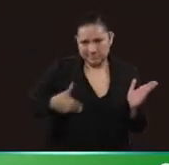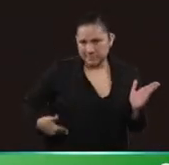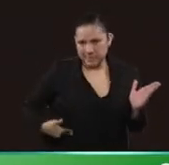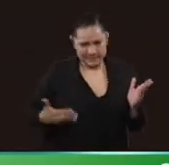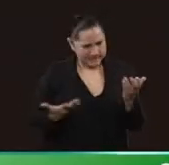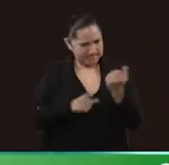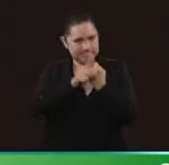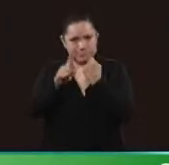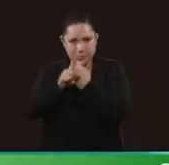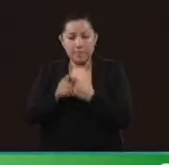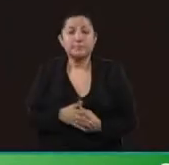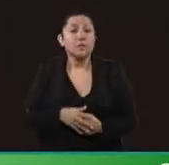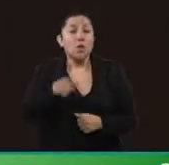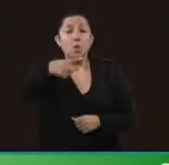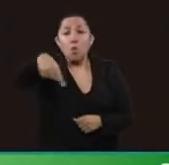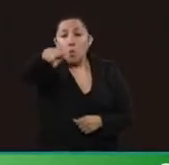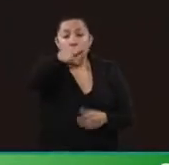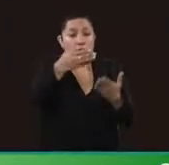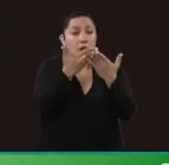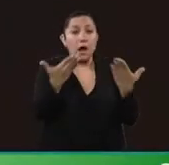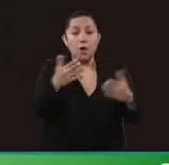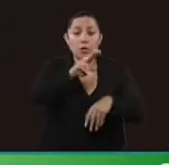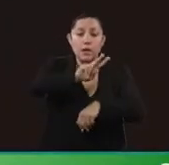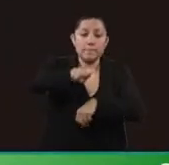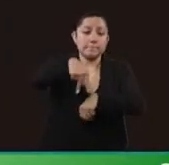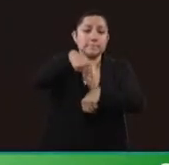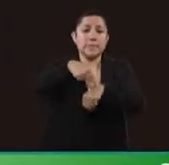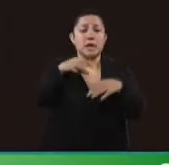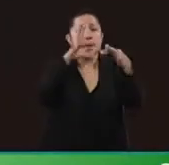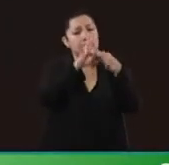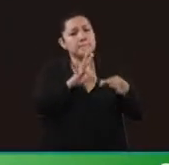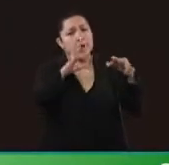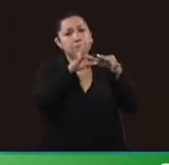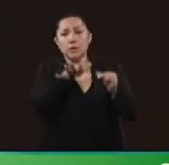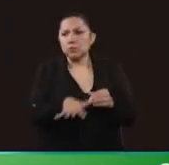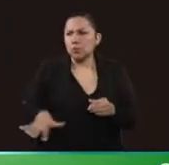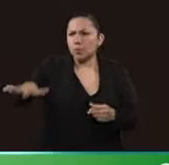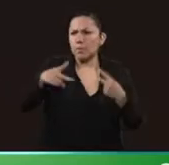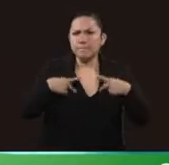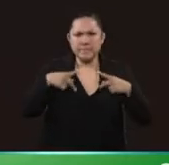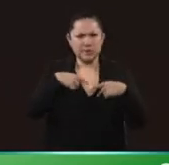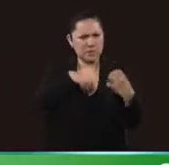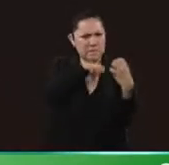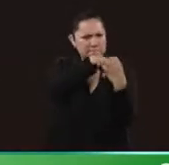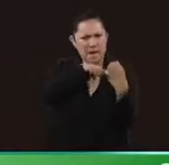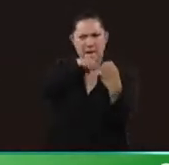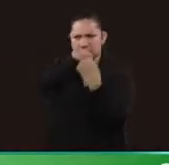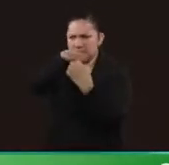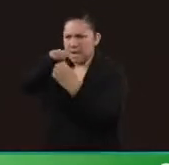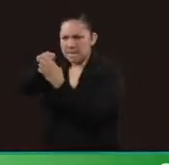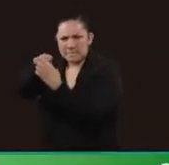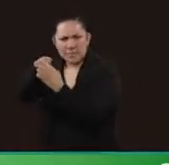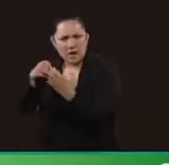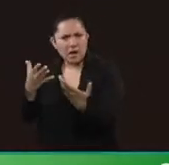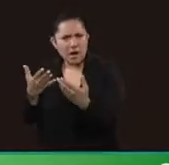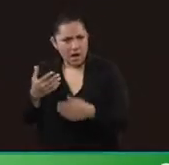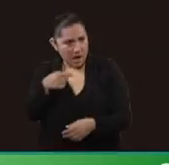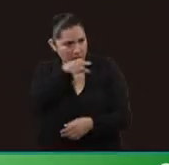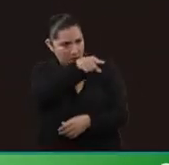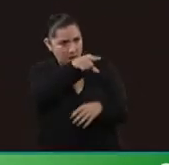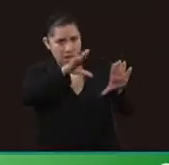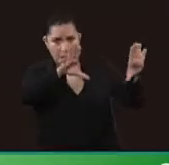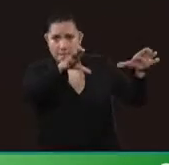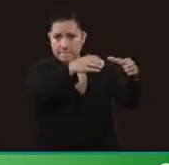México le quieren endosar previo ataque al poder judicial de